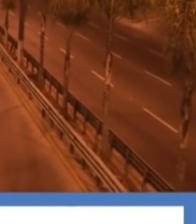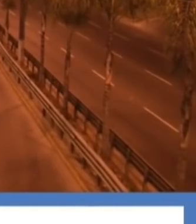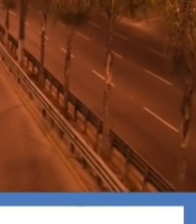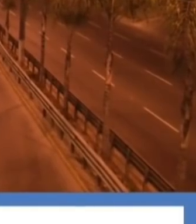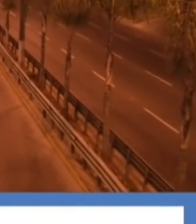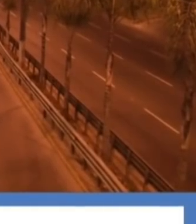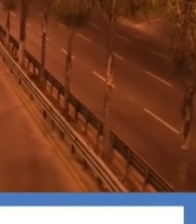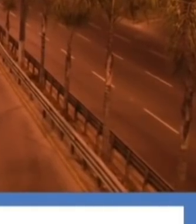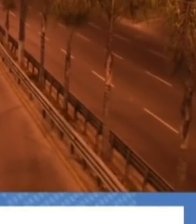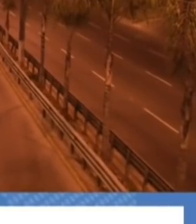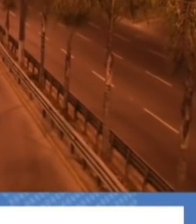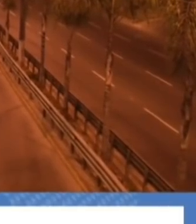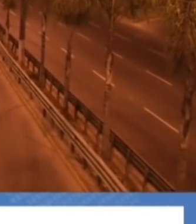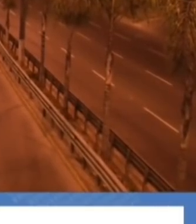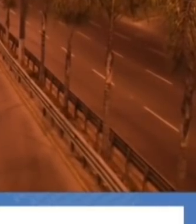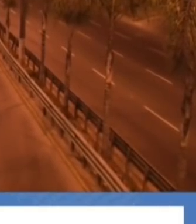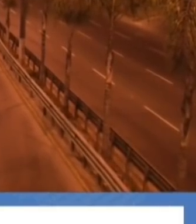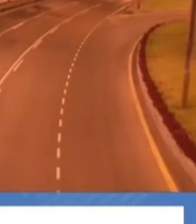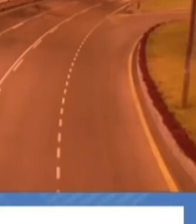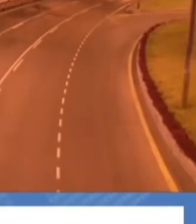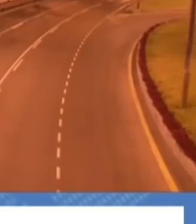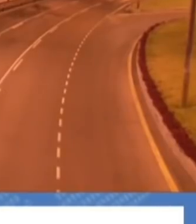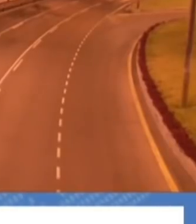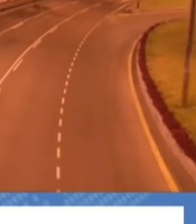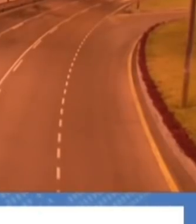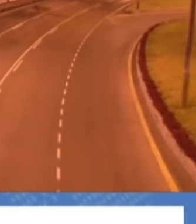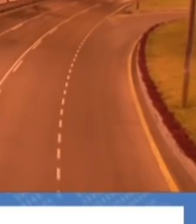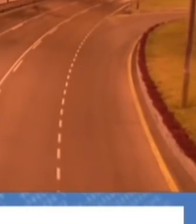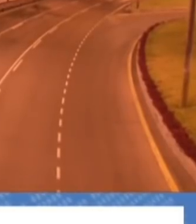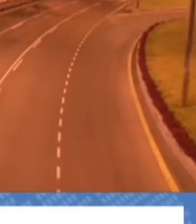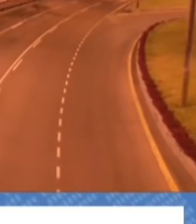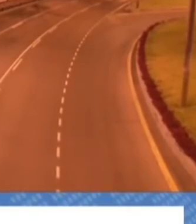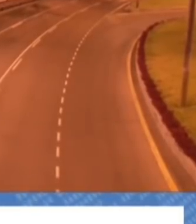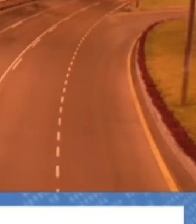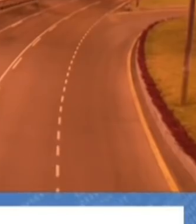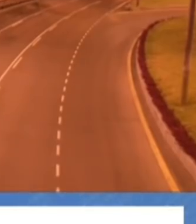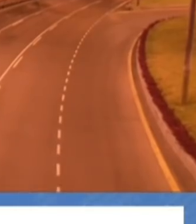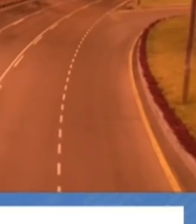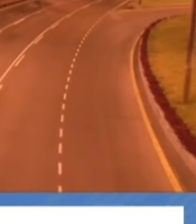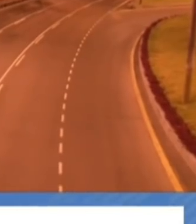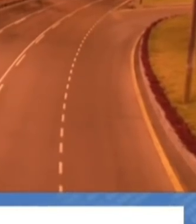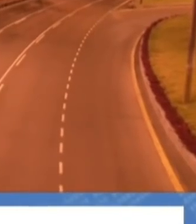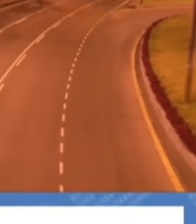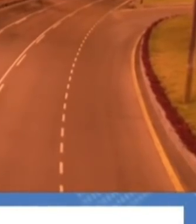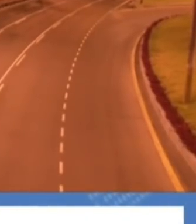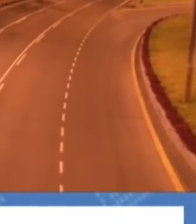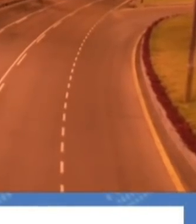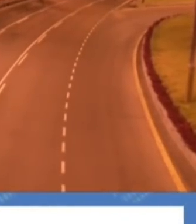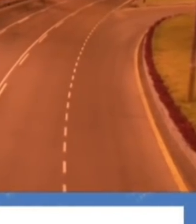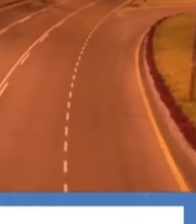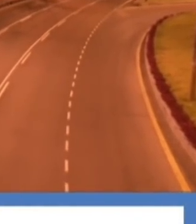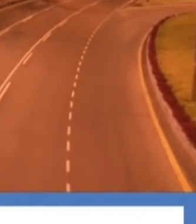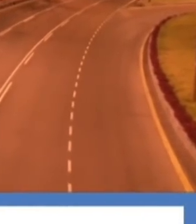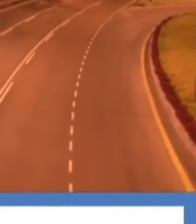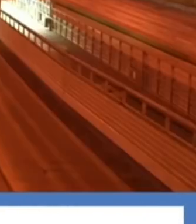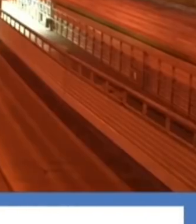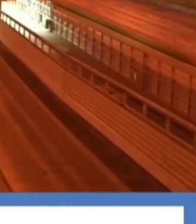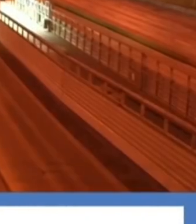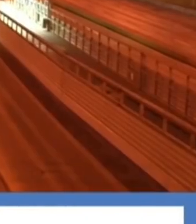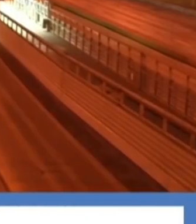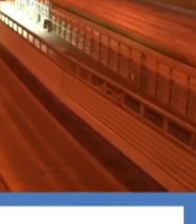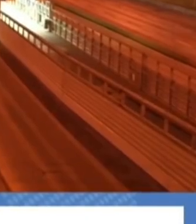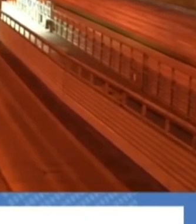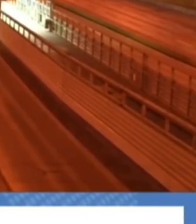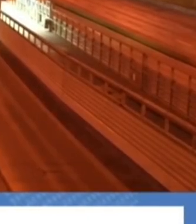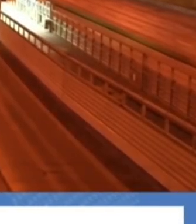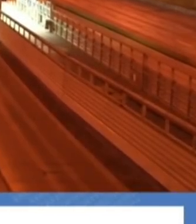39 personas que estaban infringiendo esta disposición, y en el Callao a 14. Total, 152 personas que